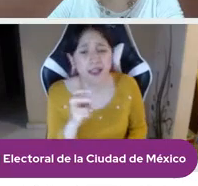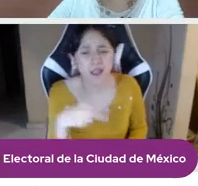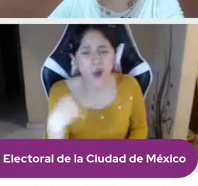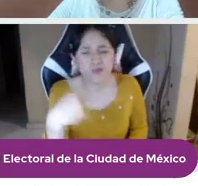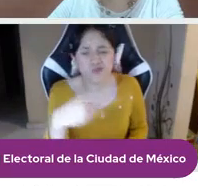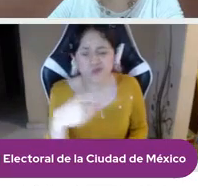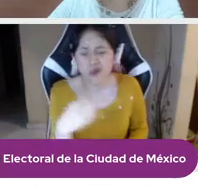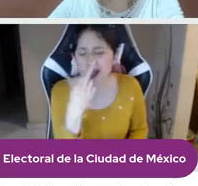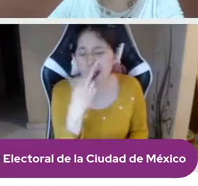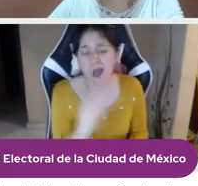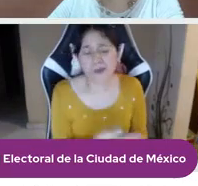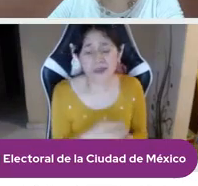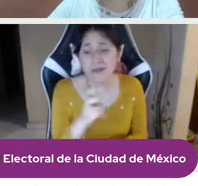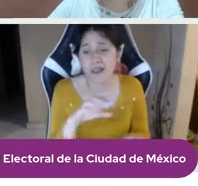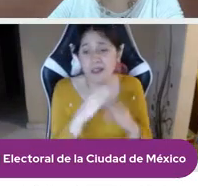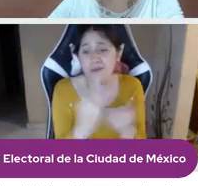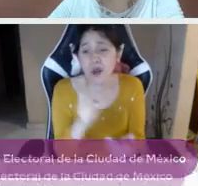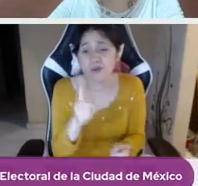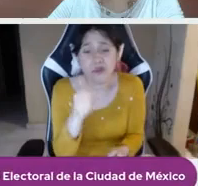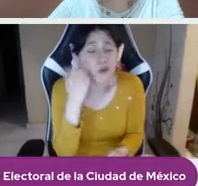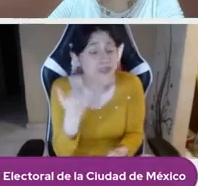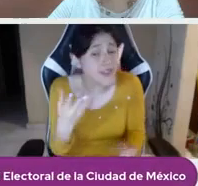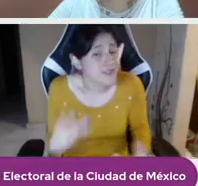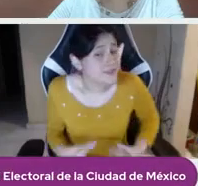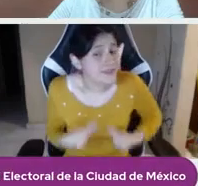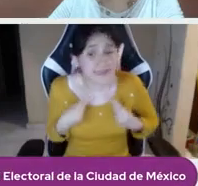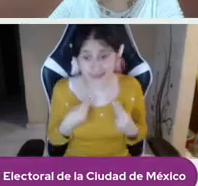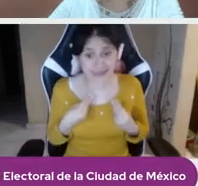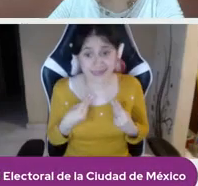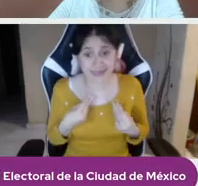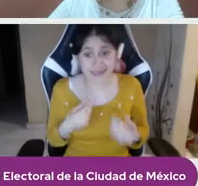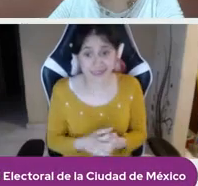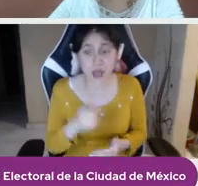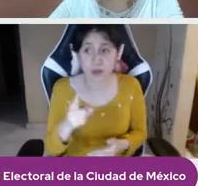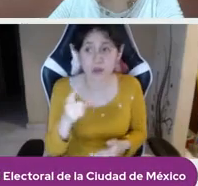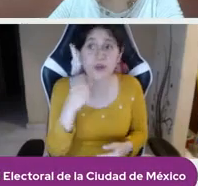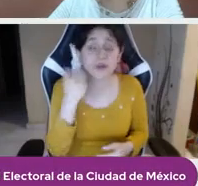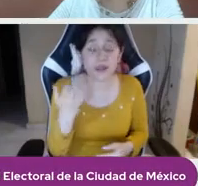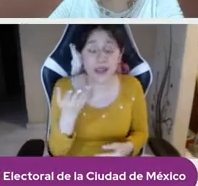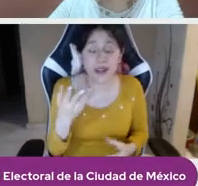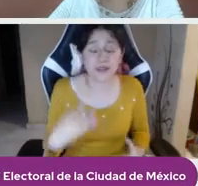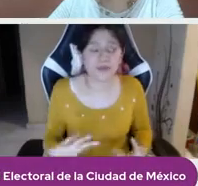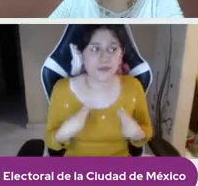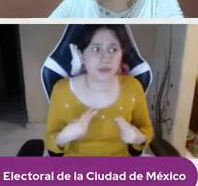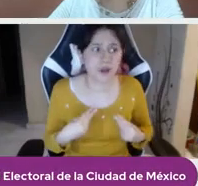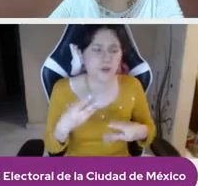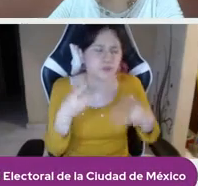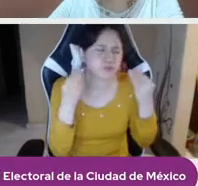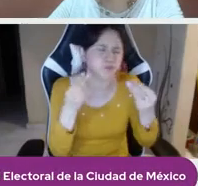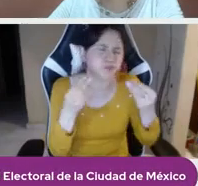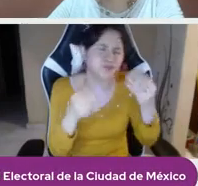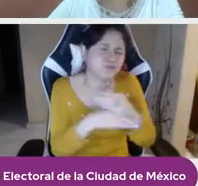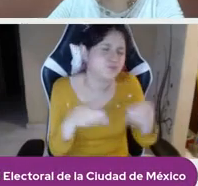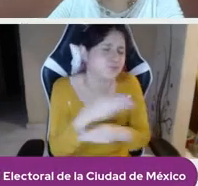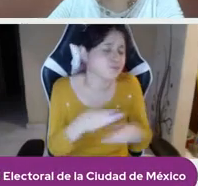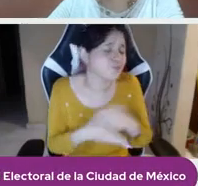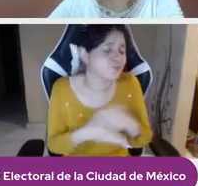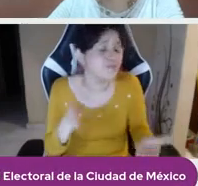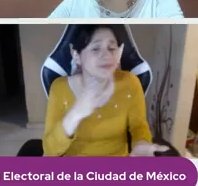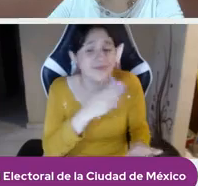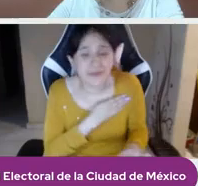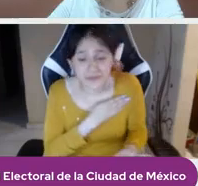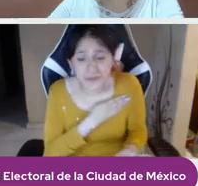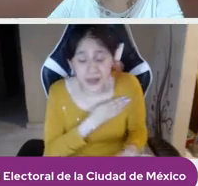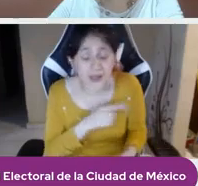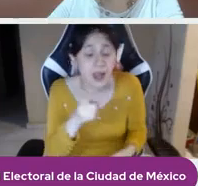vivir así. Quieres vivir con todas las cosas bondadosas que la vida te da, entonces tú a partir de donde tú